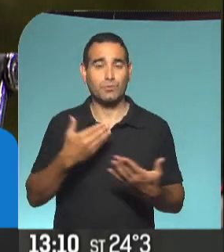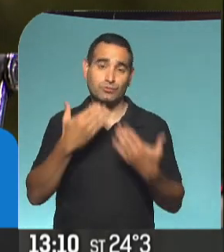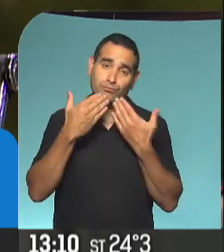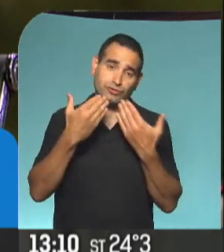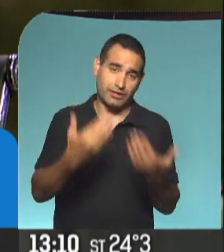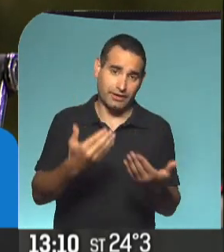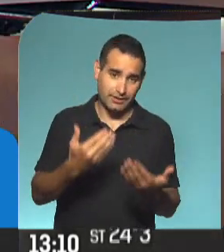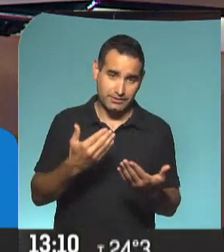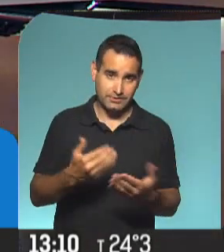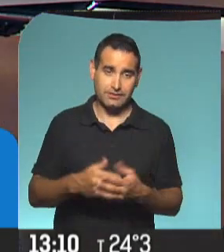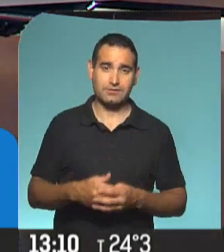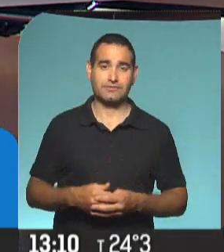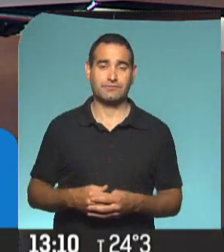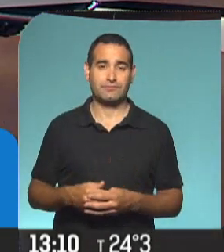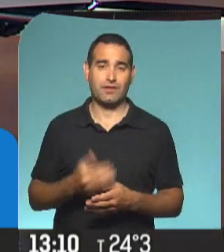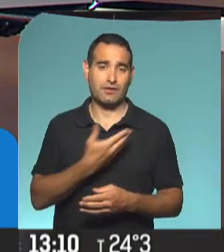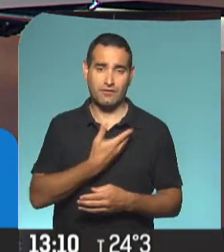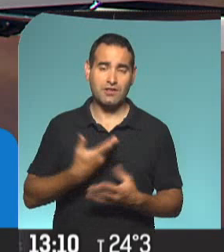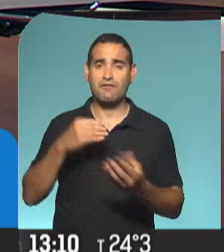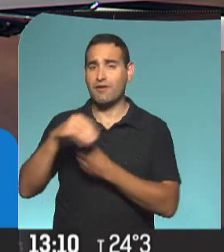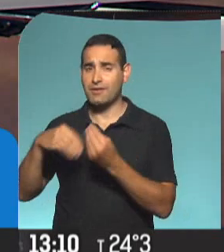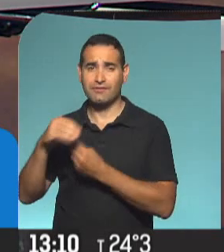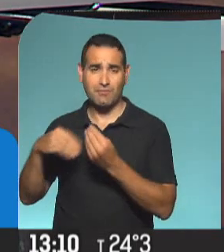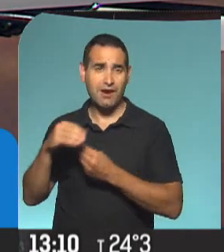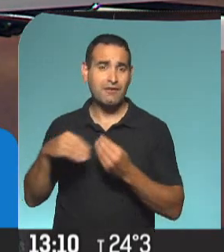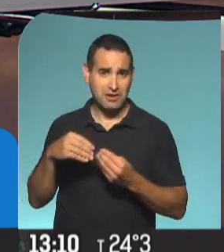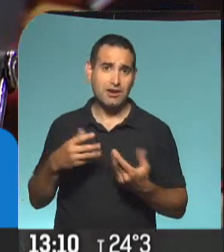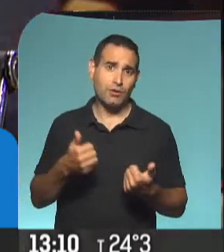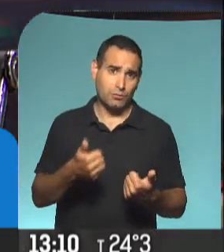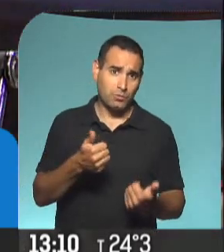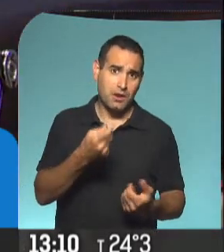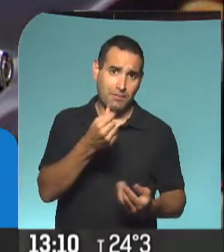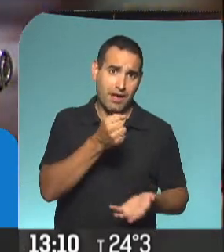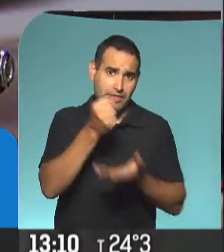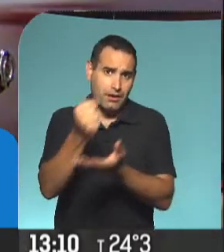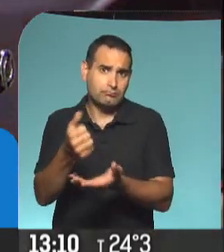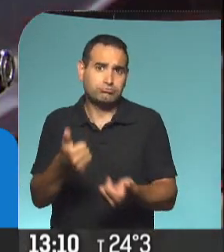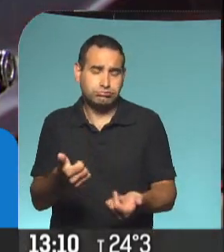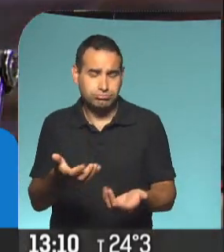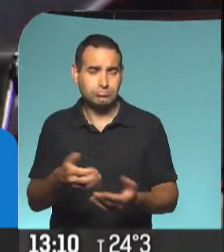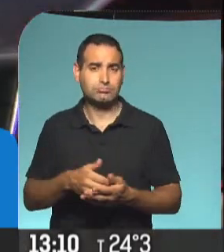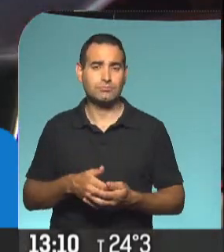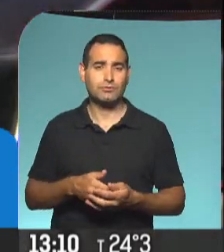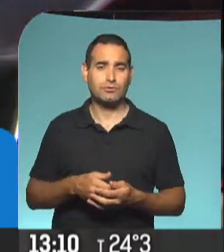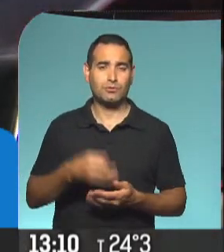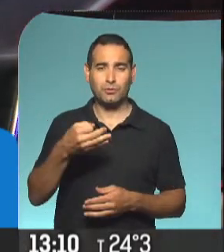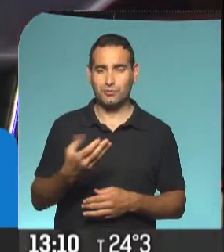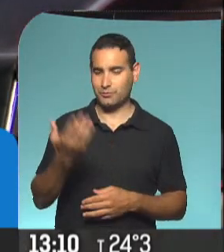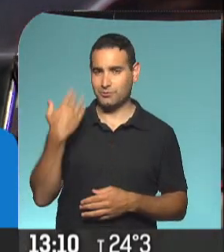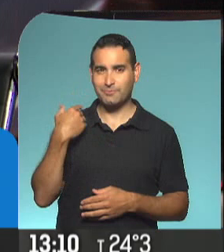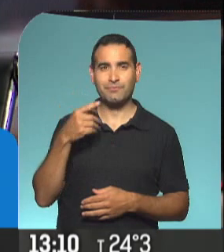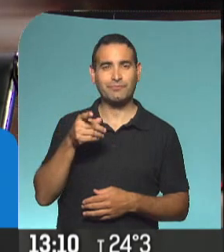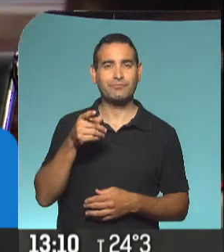agradezco. Como vos bien decís, a muchas familias les va a ser muy útil. Yo acabo de